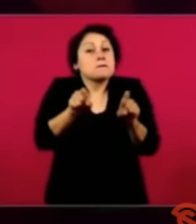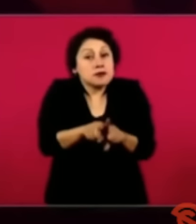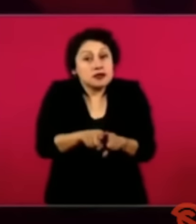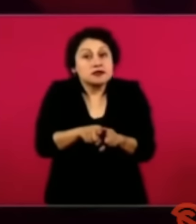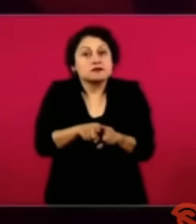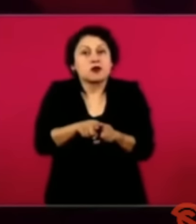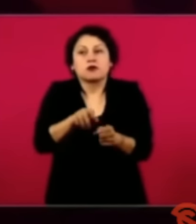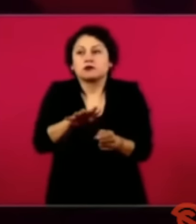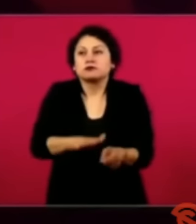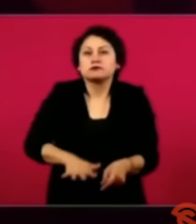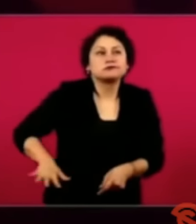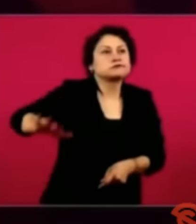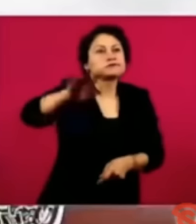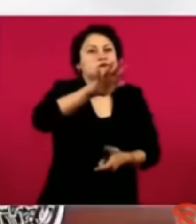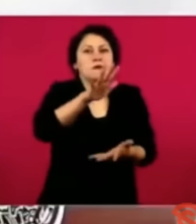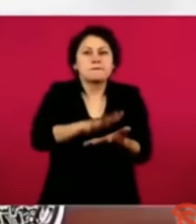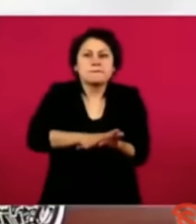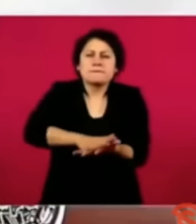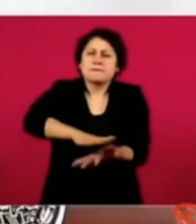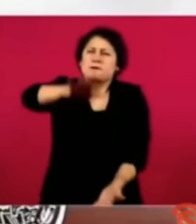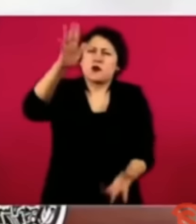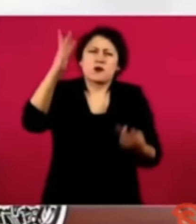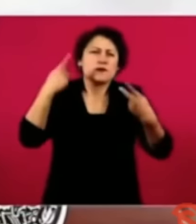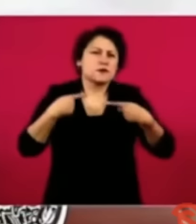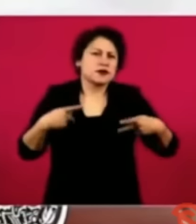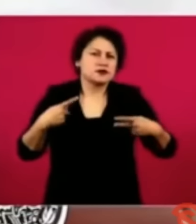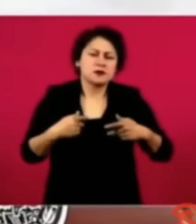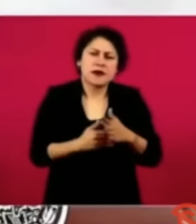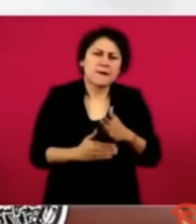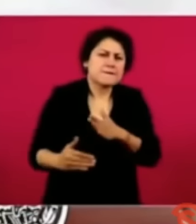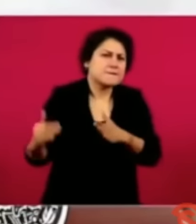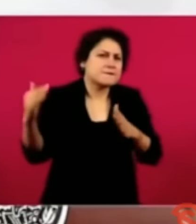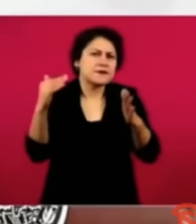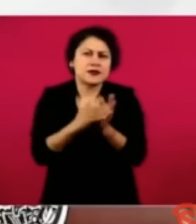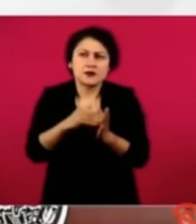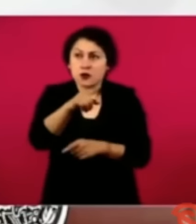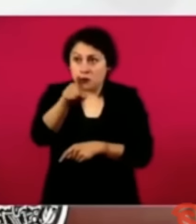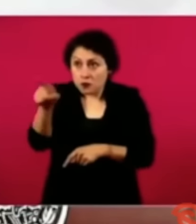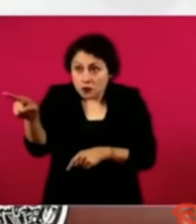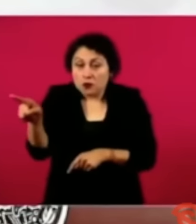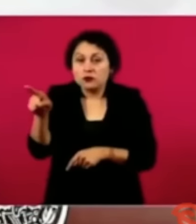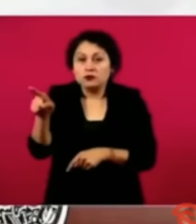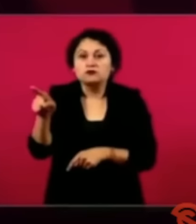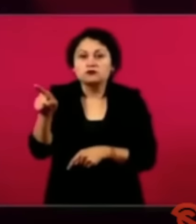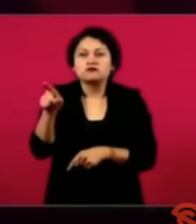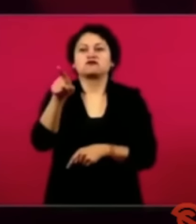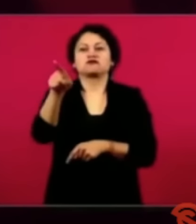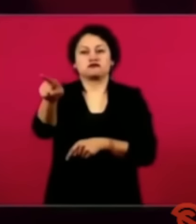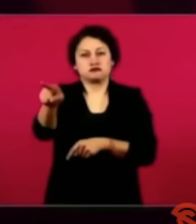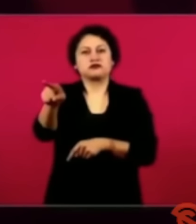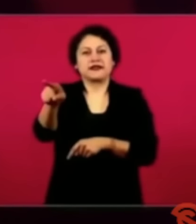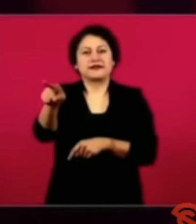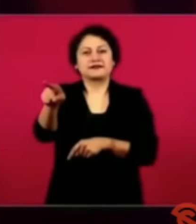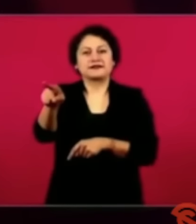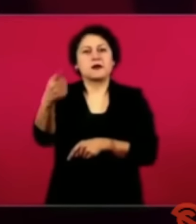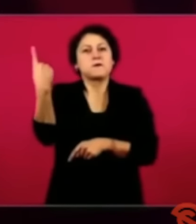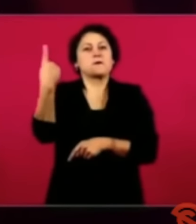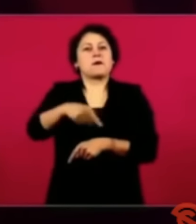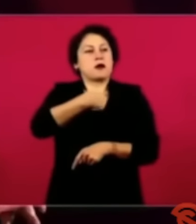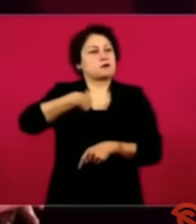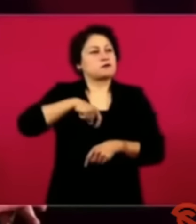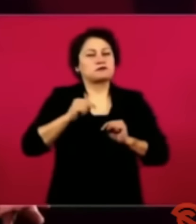aquí. Y no importa si el medio que representan ustedes tiene 1 millón o 10 millones